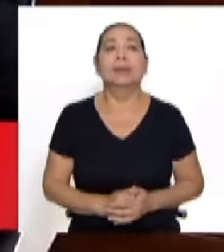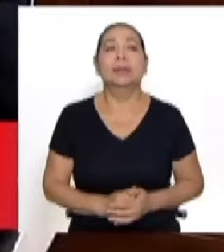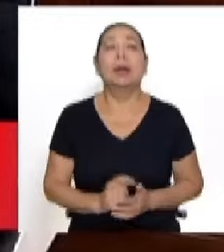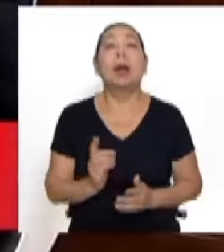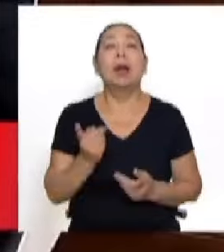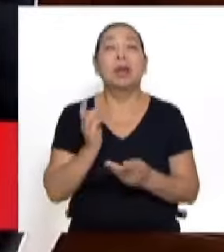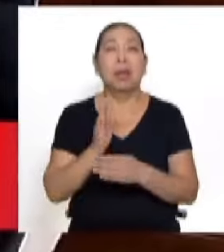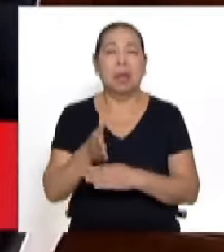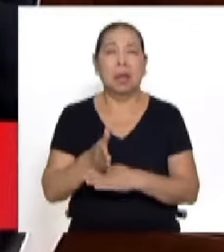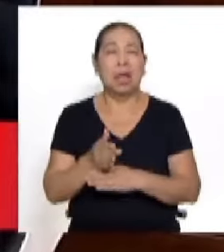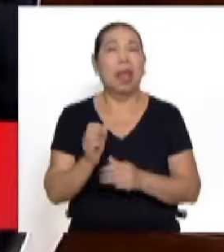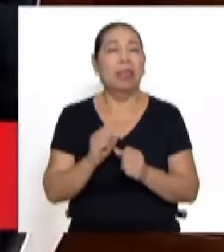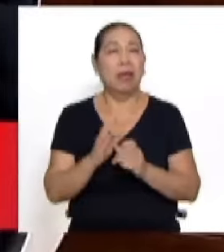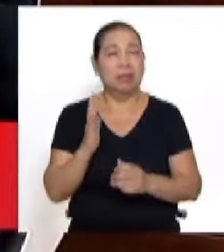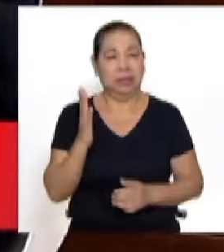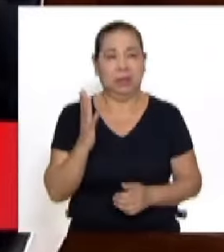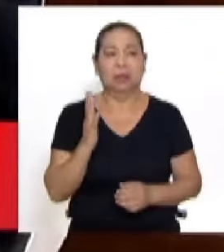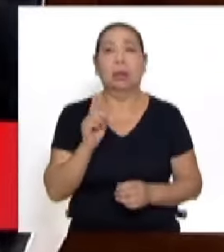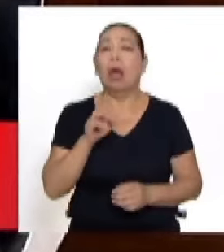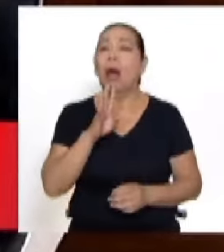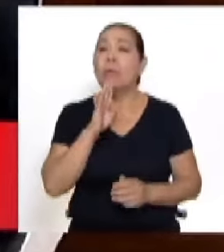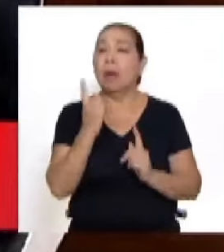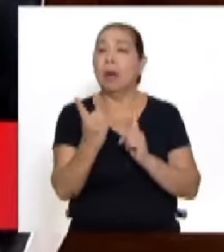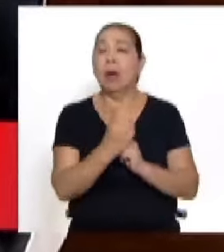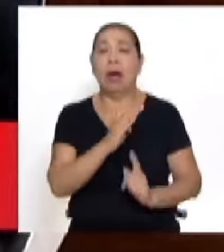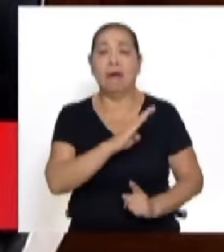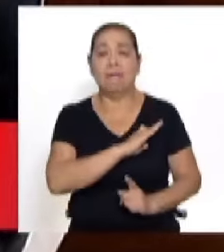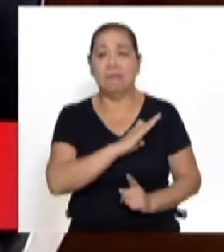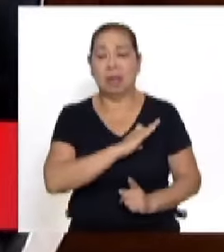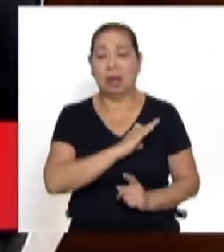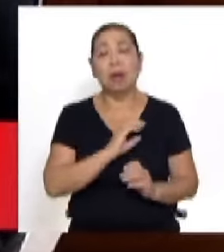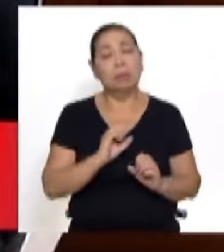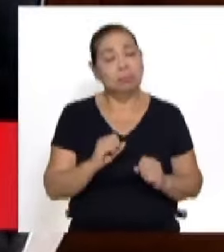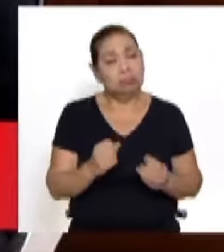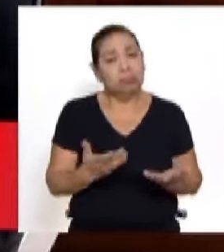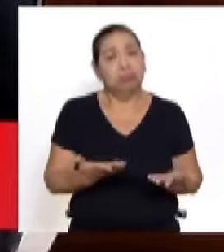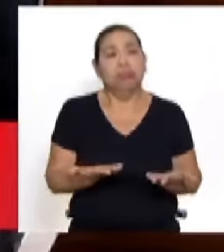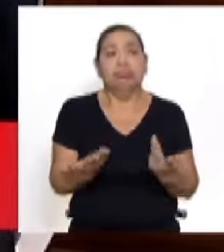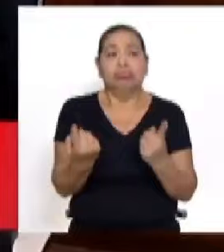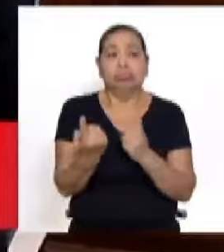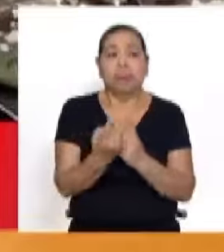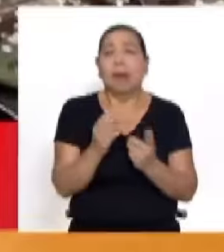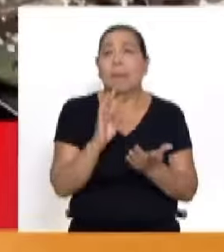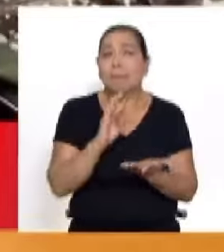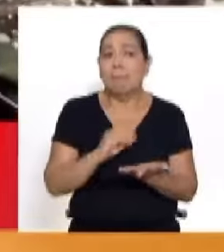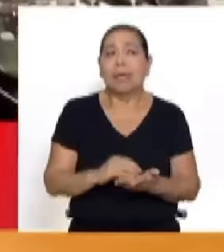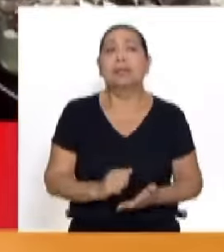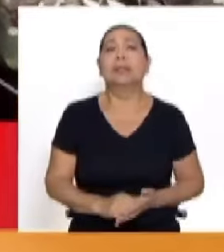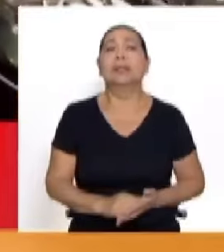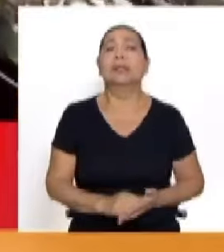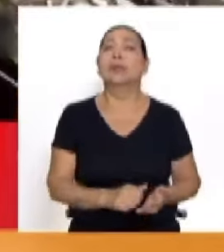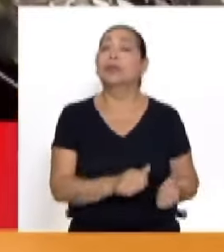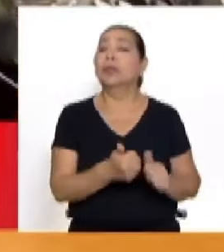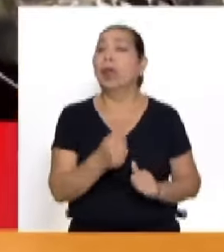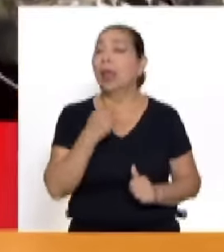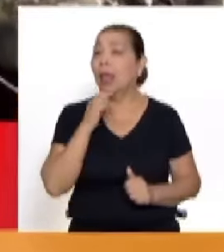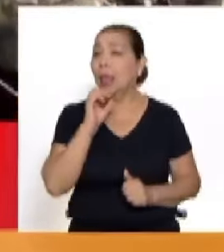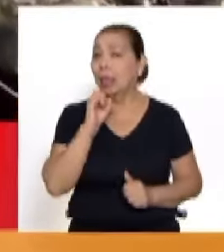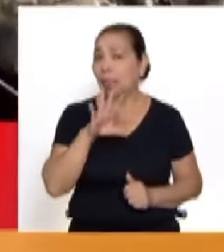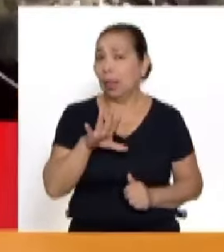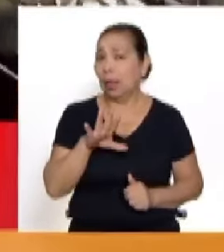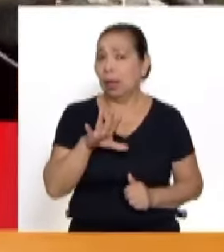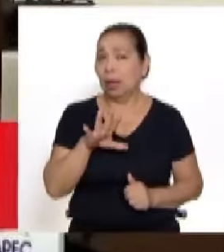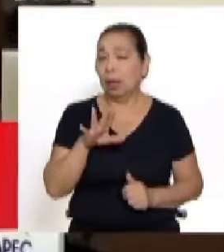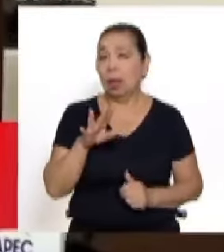5 va a ir a declarar y espero que por el bien del país se aclare. En otro momento invocó a